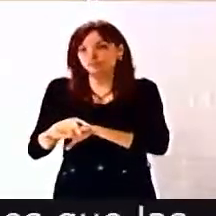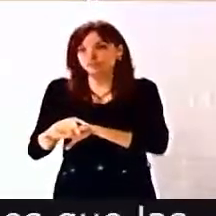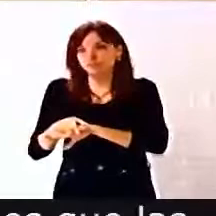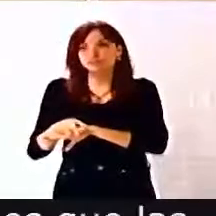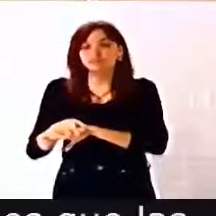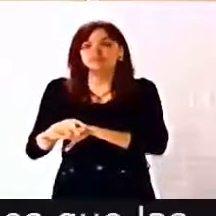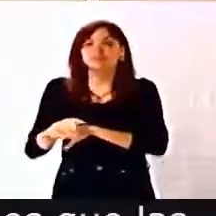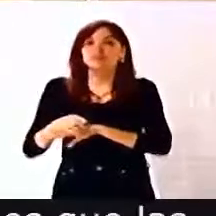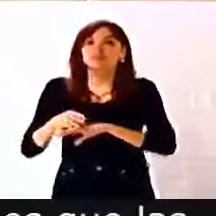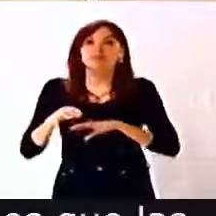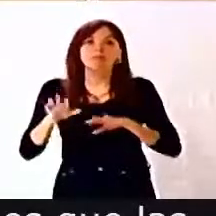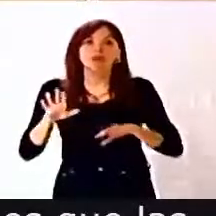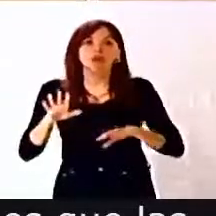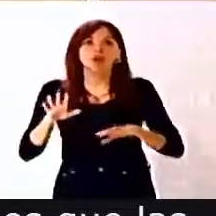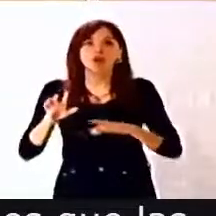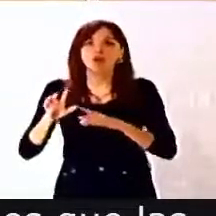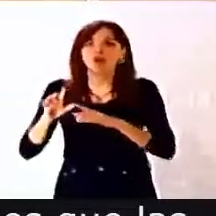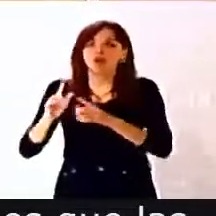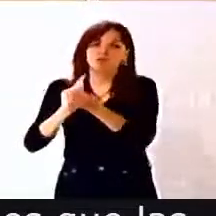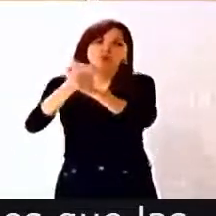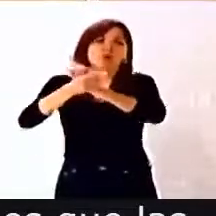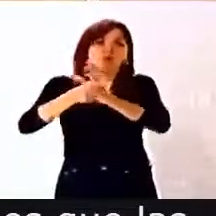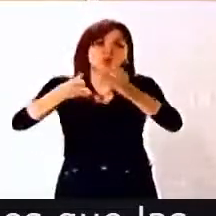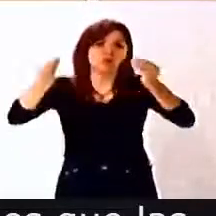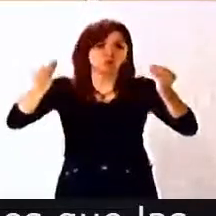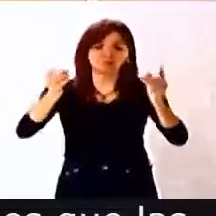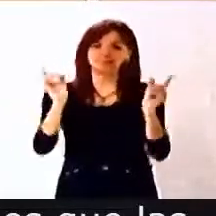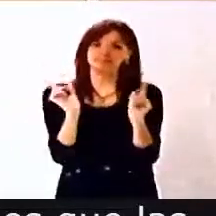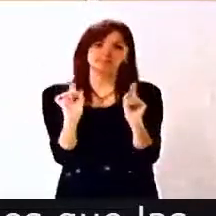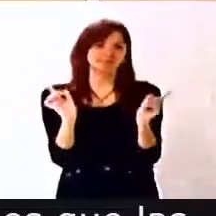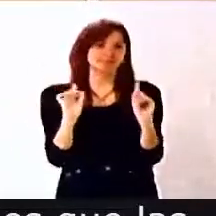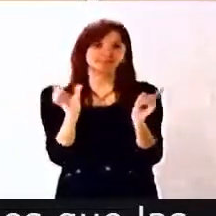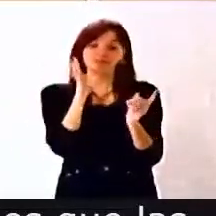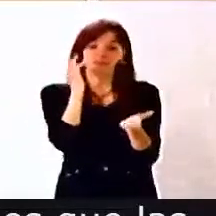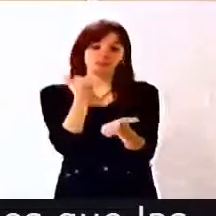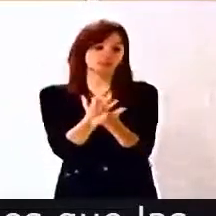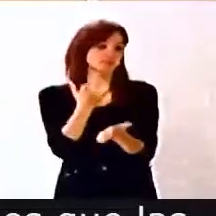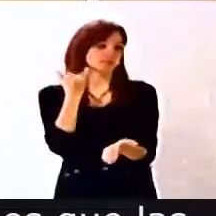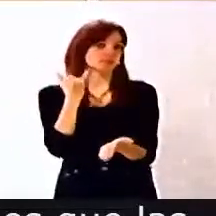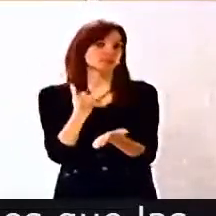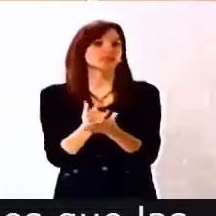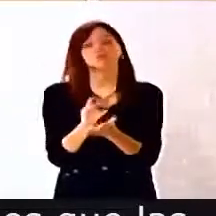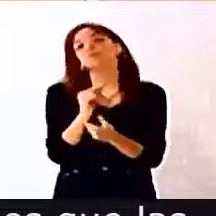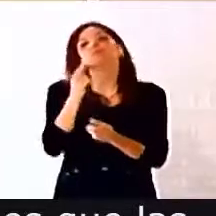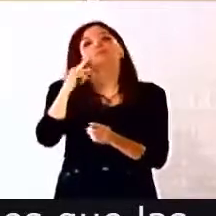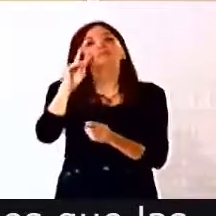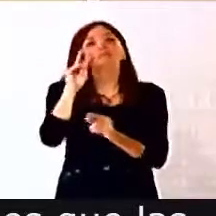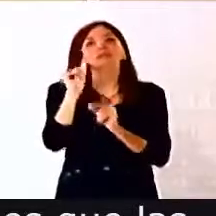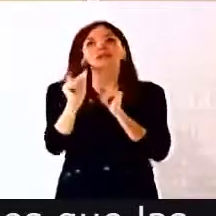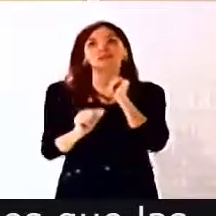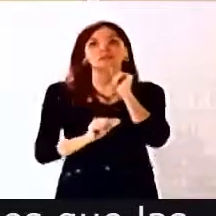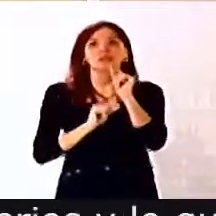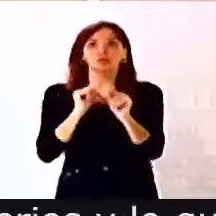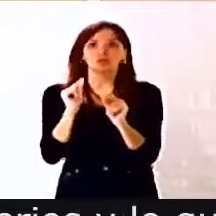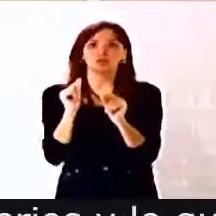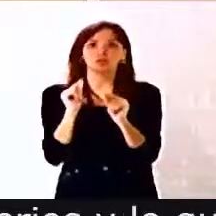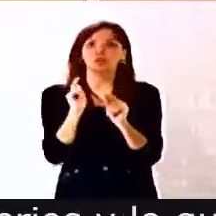pero no podemos variar mucho los criterios porque lo que está justificado epidemiológicamente y lo que tiene que ver el